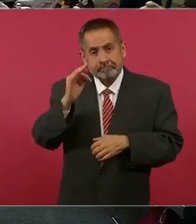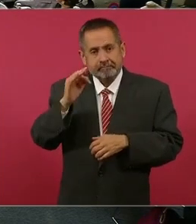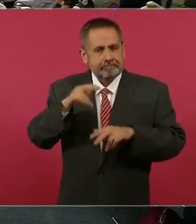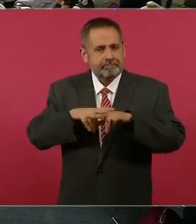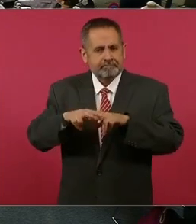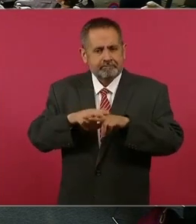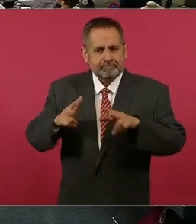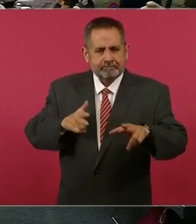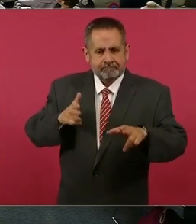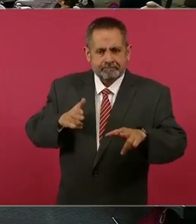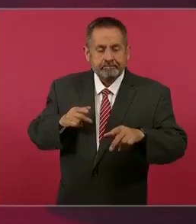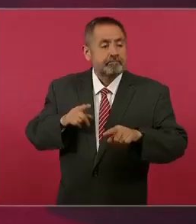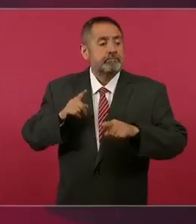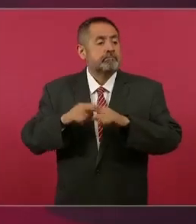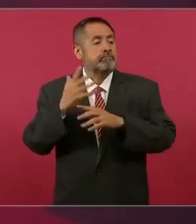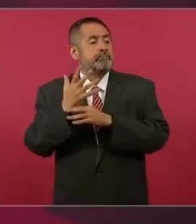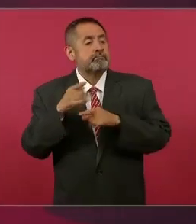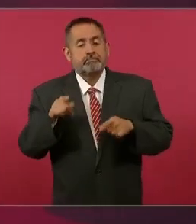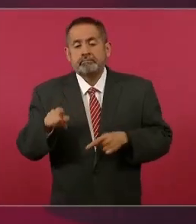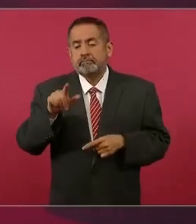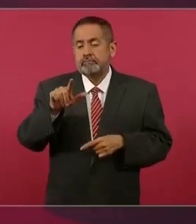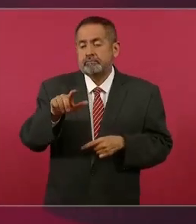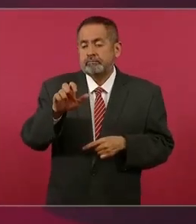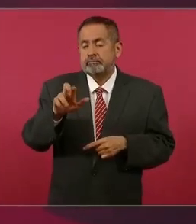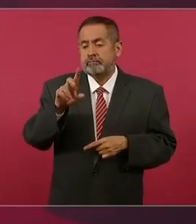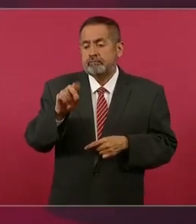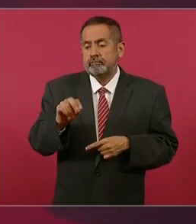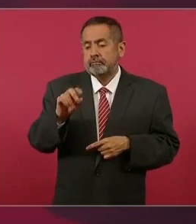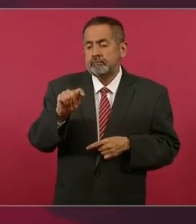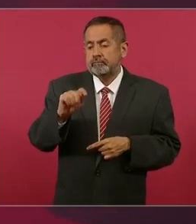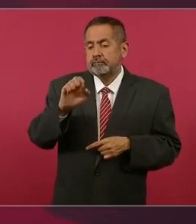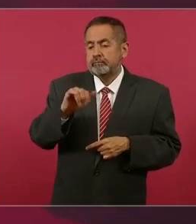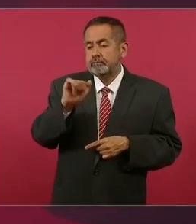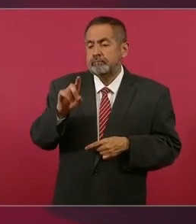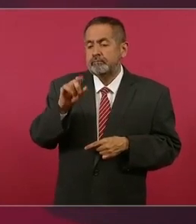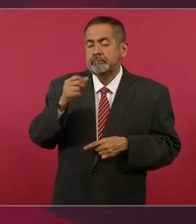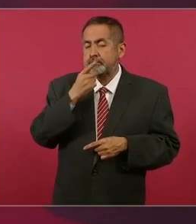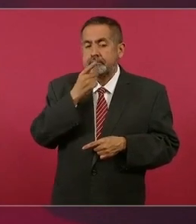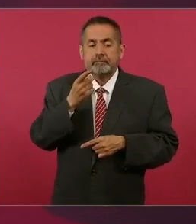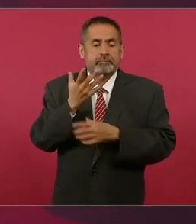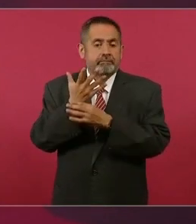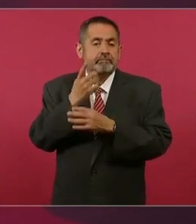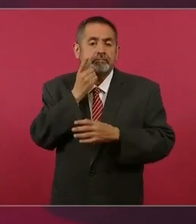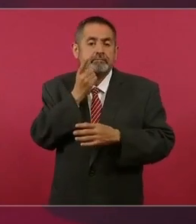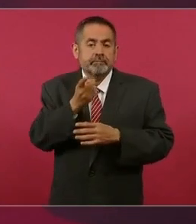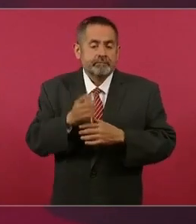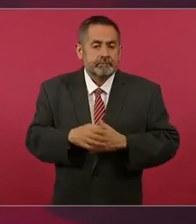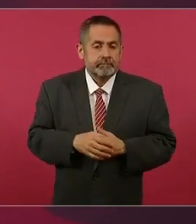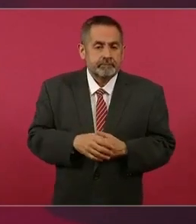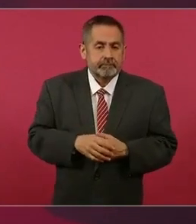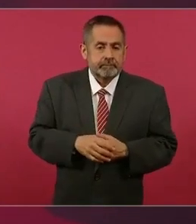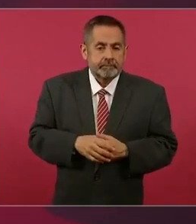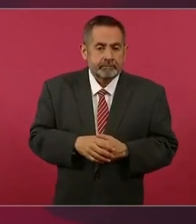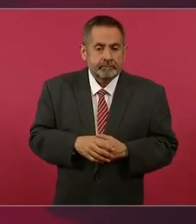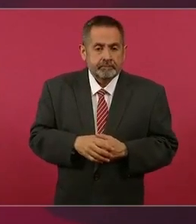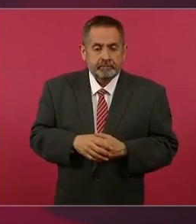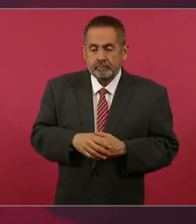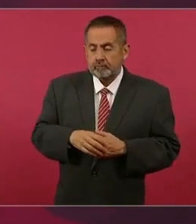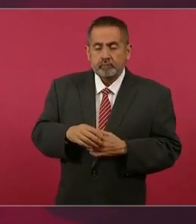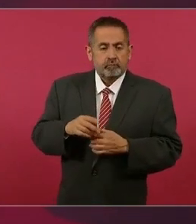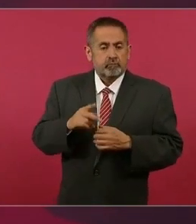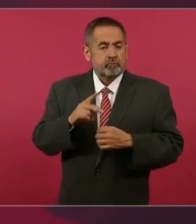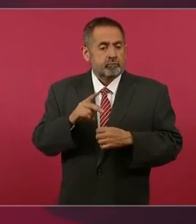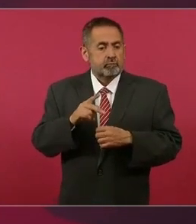Una frase atribuida a Lerdo, a Sebastián Lerdo de Tejada, fue de que entre un pueblo fuerte y uno